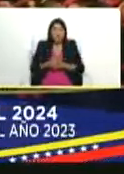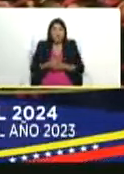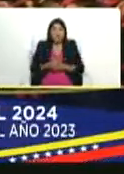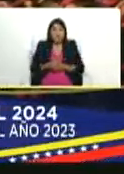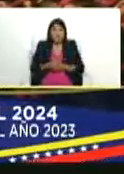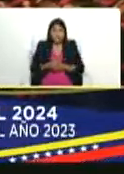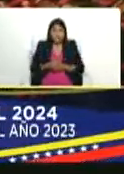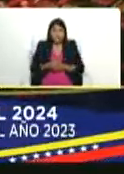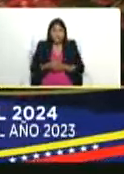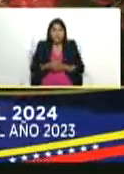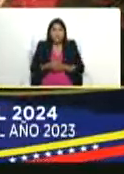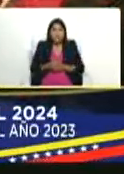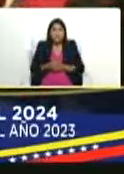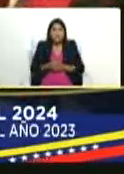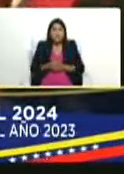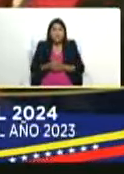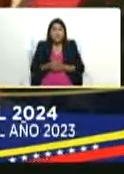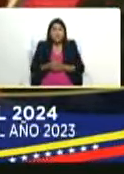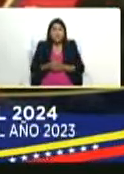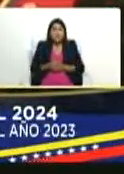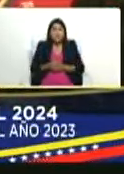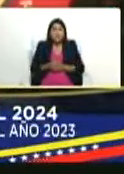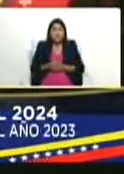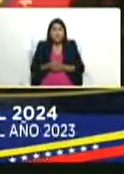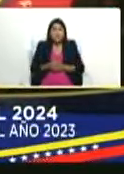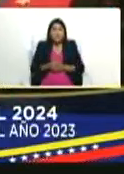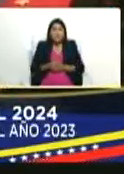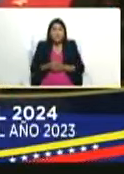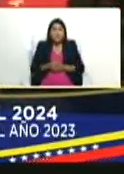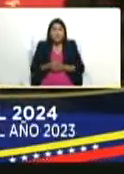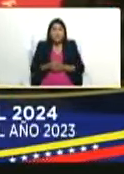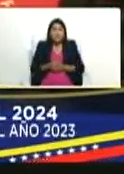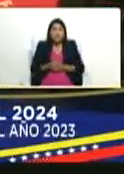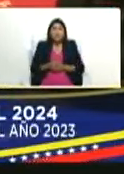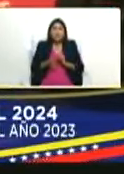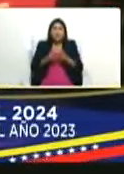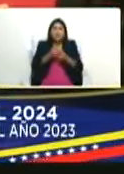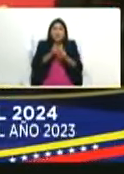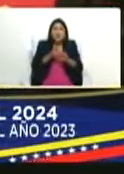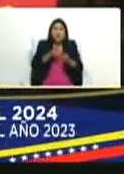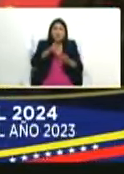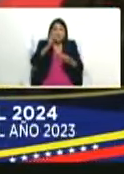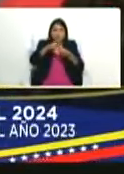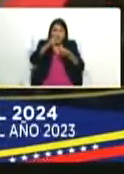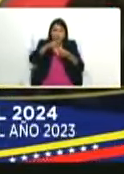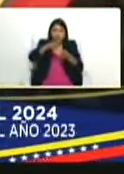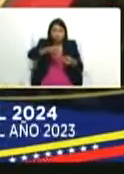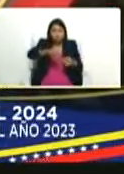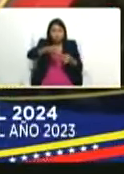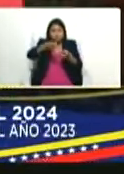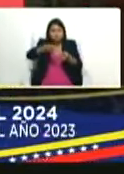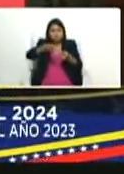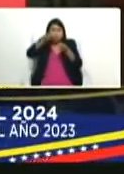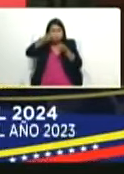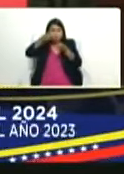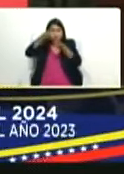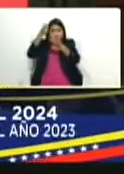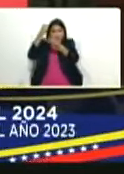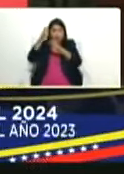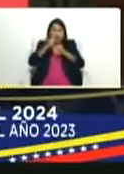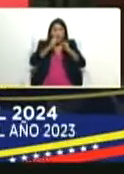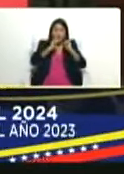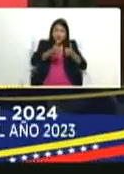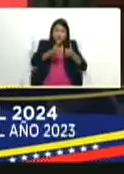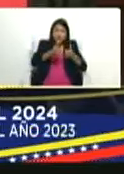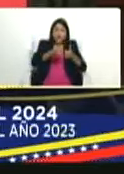los Estados Unidos. Con la explotación del petróleo, iniciada a comienzo